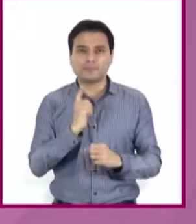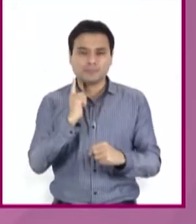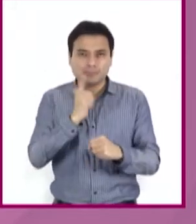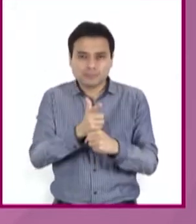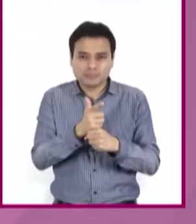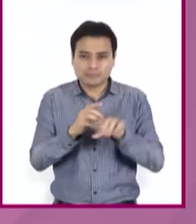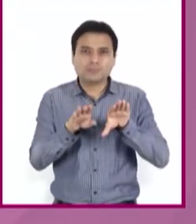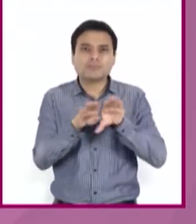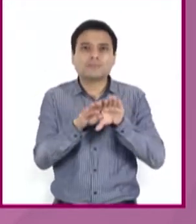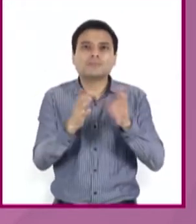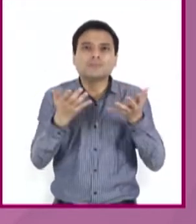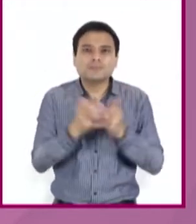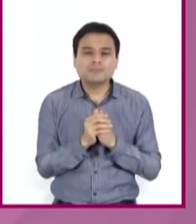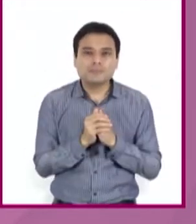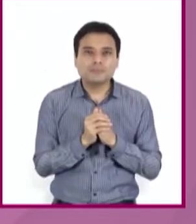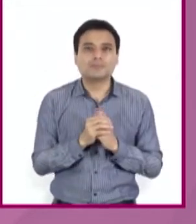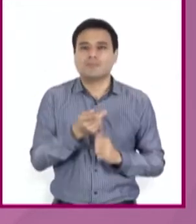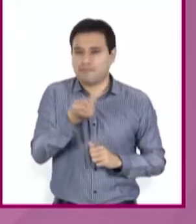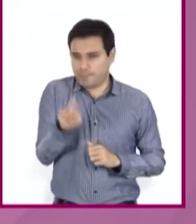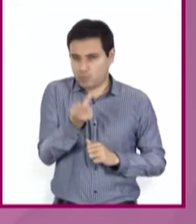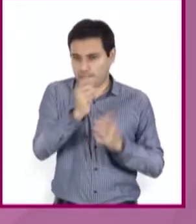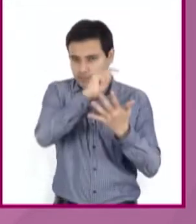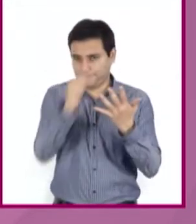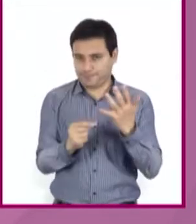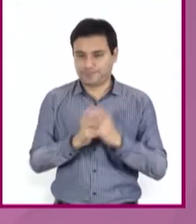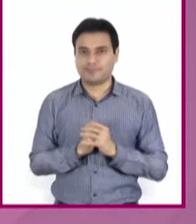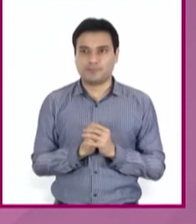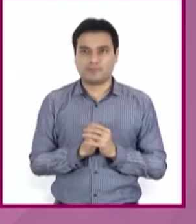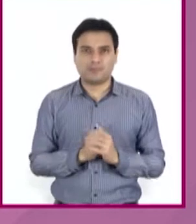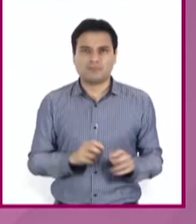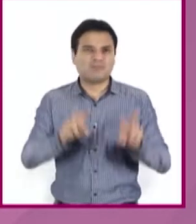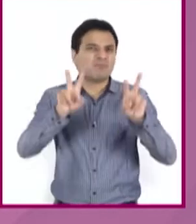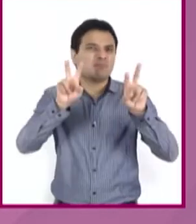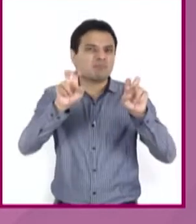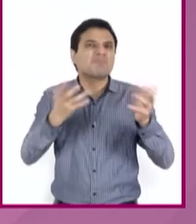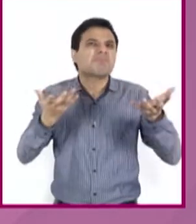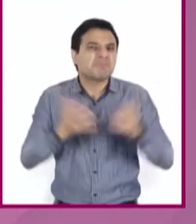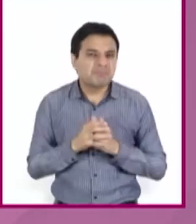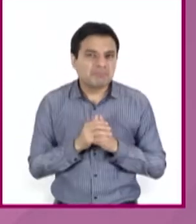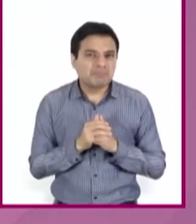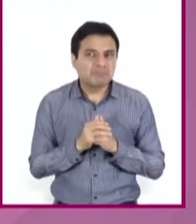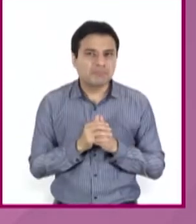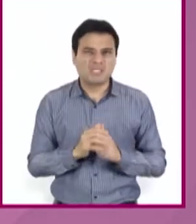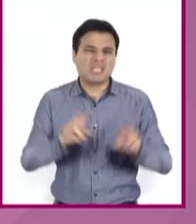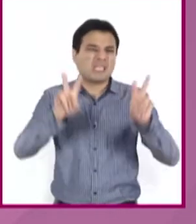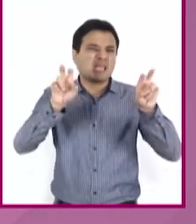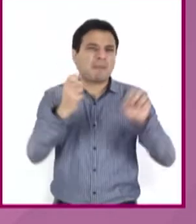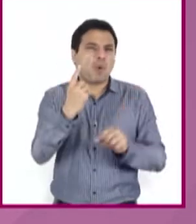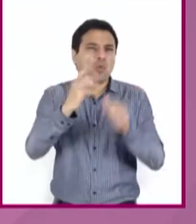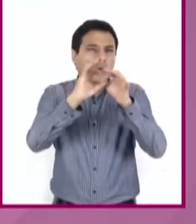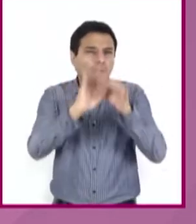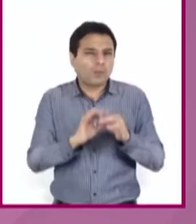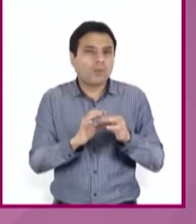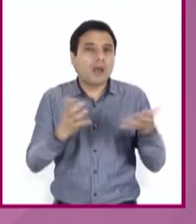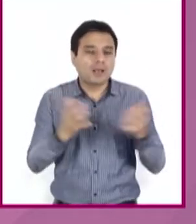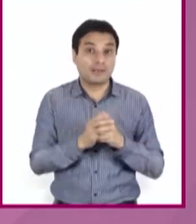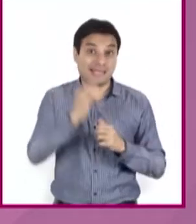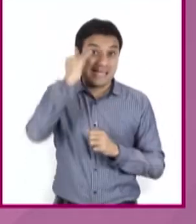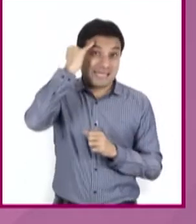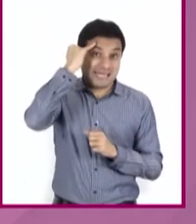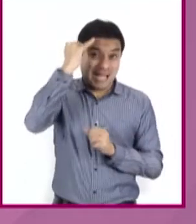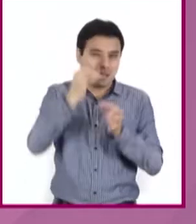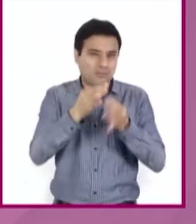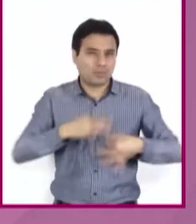ideas primarias se pueden hacer preguntas como ¿de qué se trata? ¿Cuál es el tema central? ¿Cuáles son las ideas